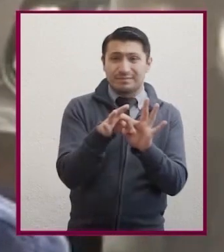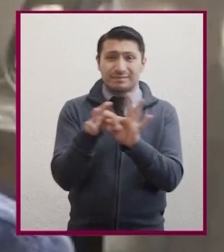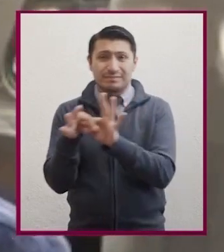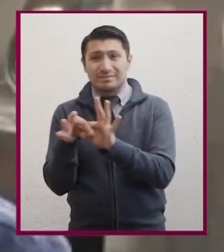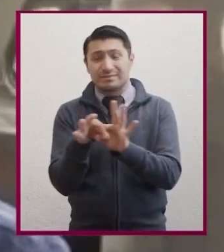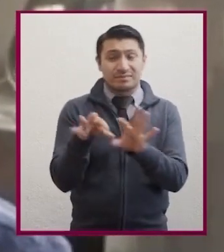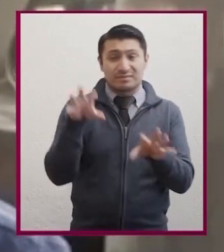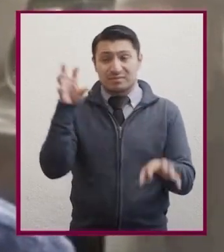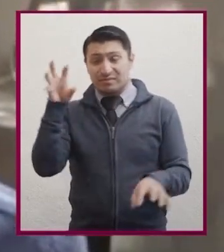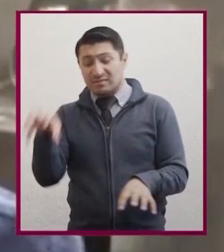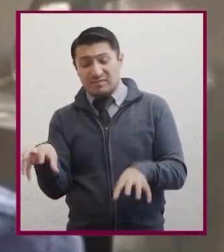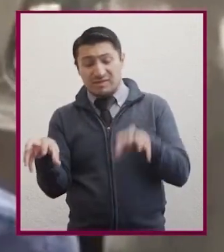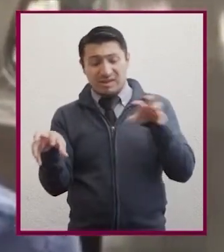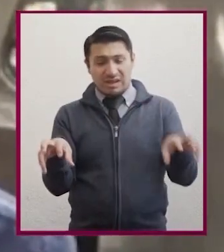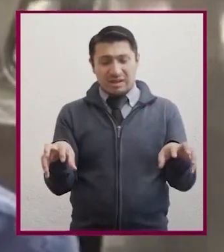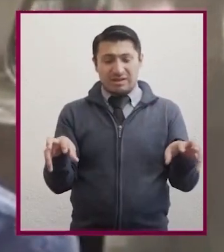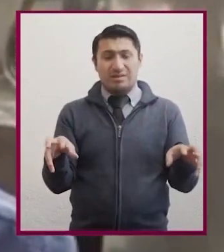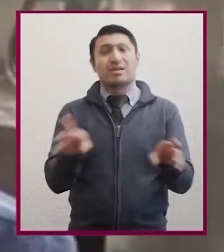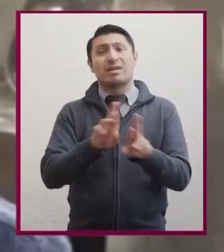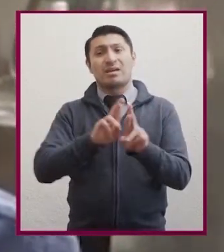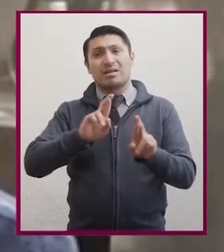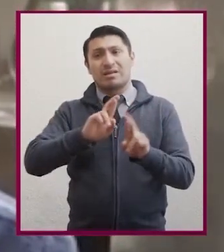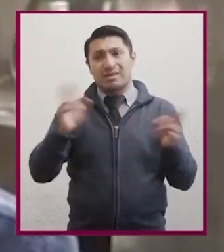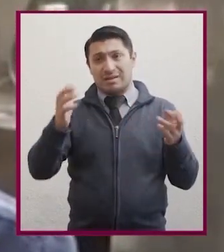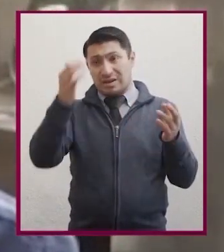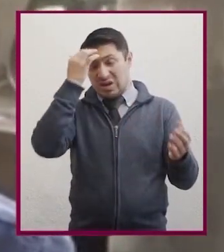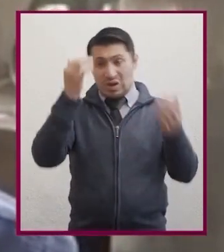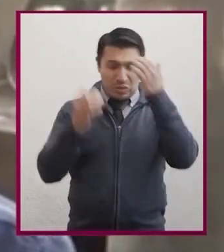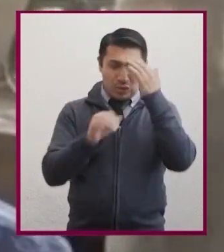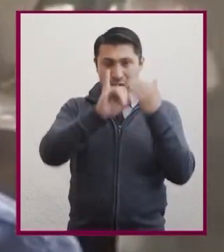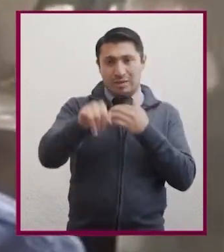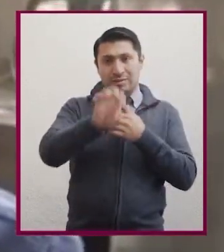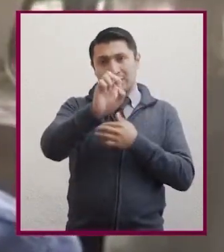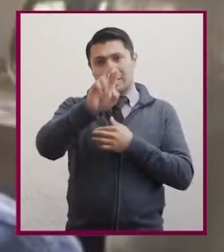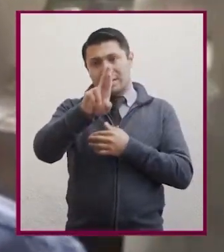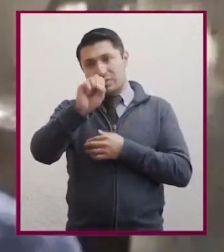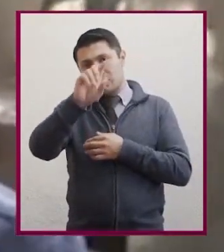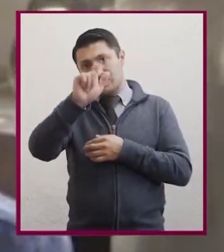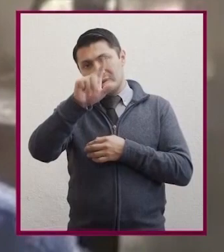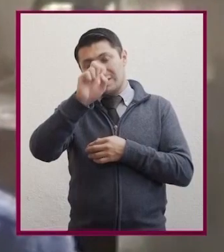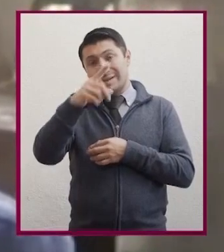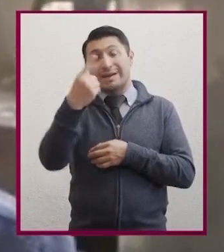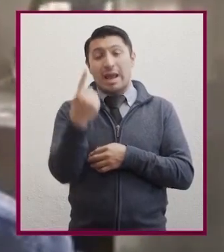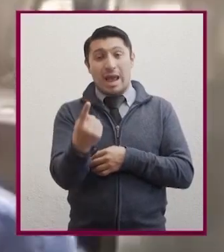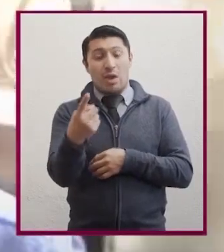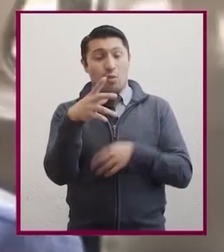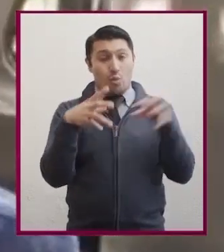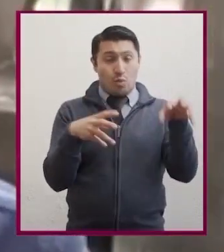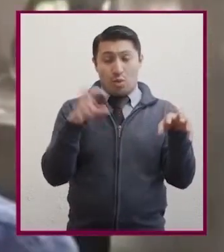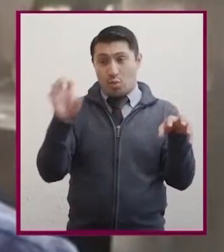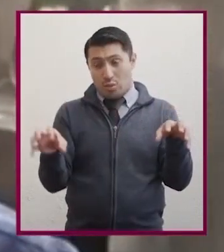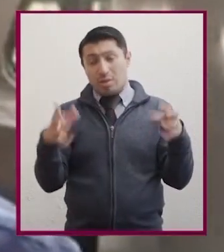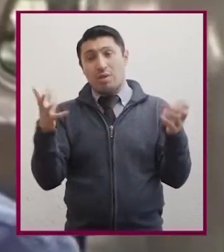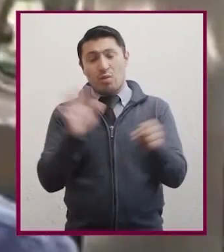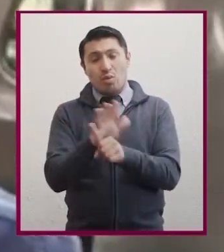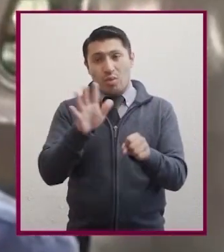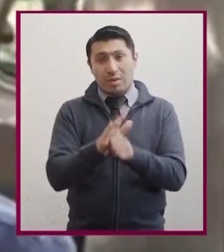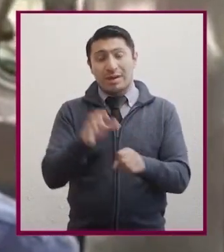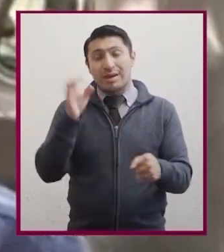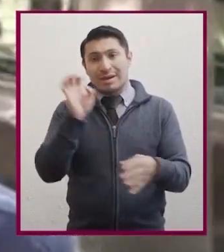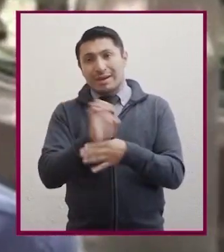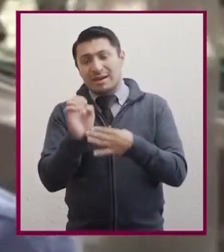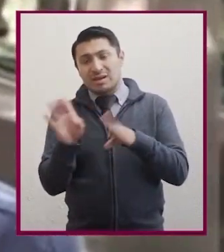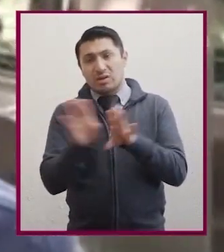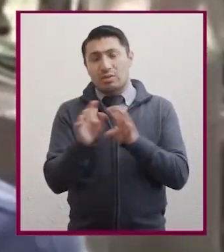los países reconozcan que Jerusalén es la capital de una de las dos partes está